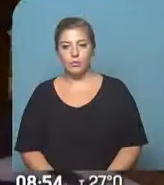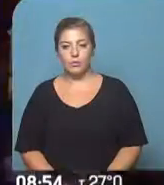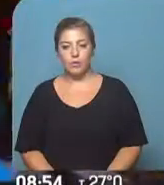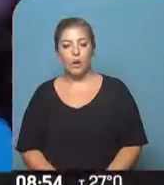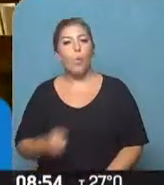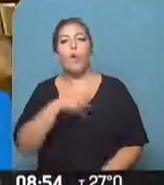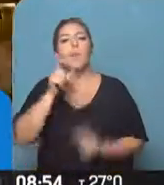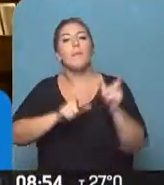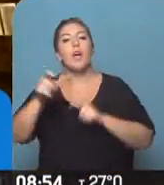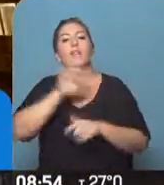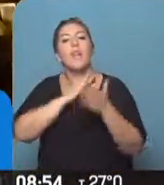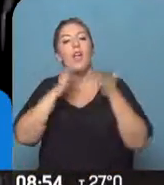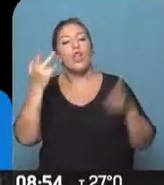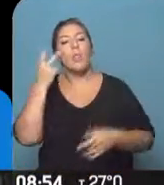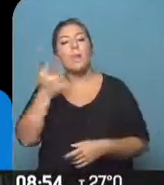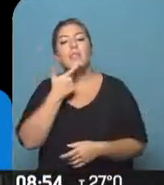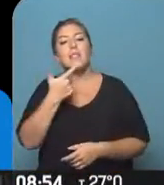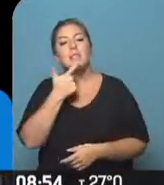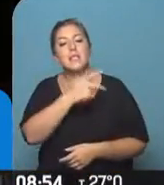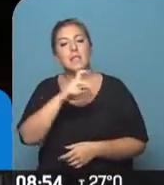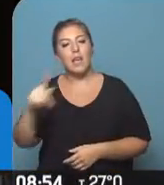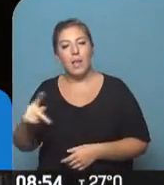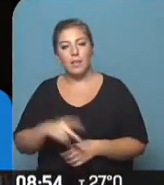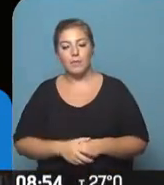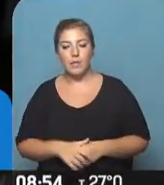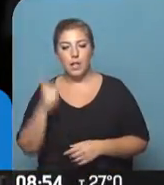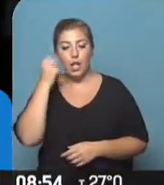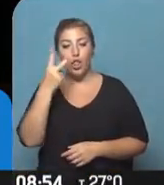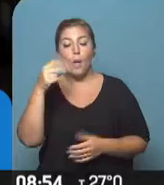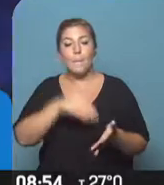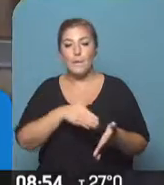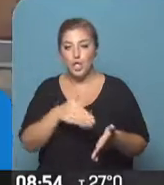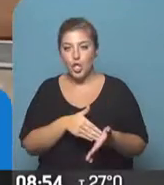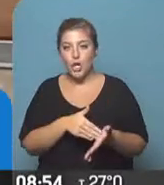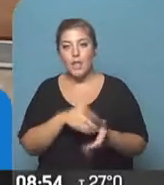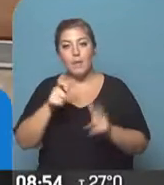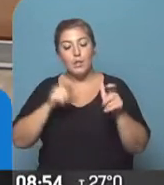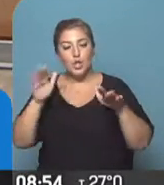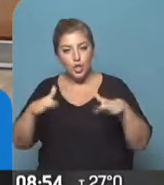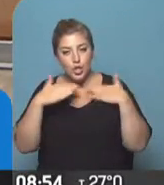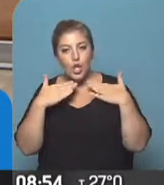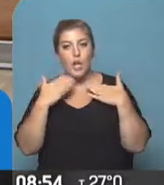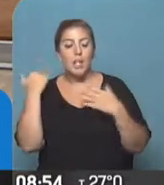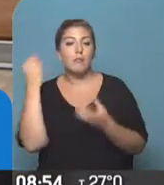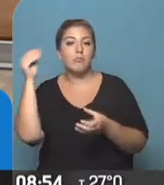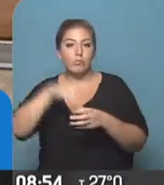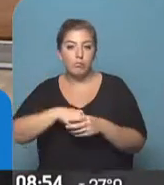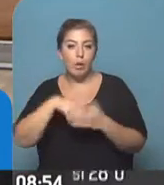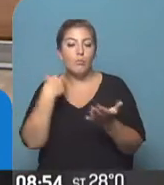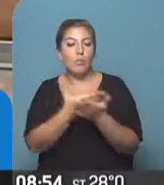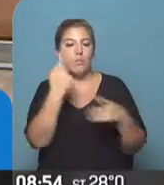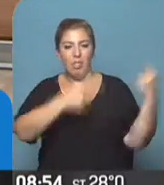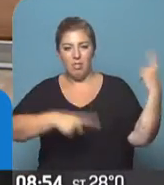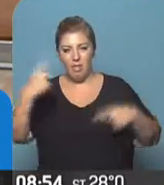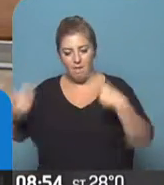¿Cuánta gente pasó en este año 2017 por el CCK? Pasaron 2 millones de espectadores que participaron de propuestas muy